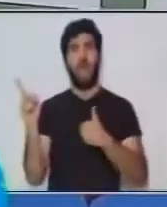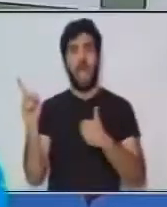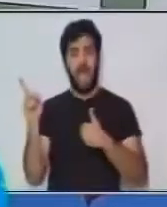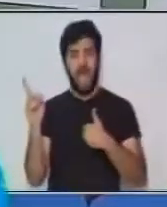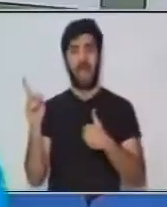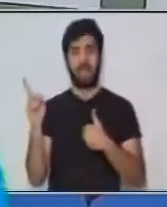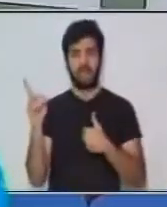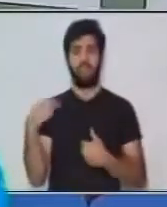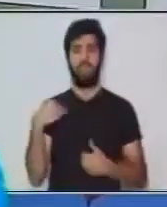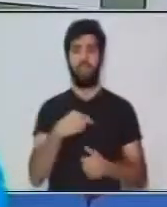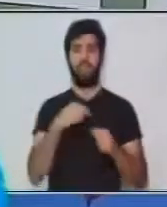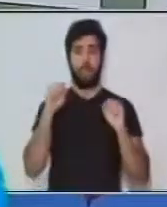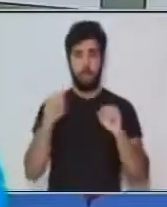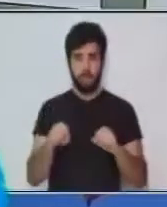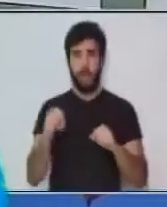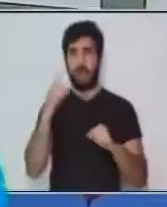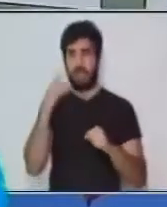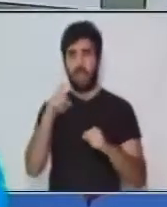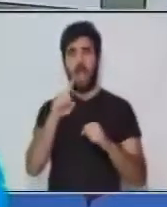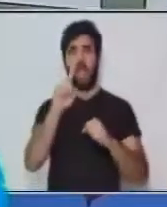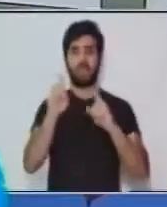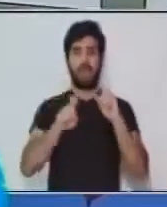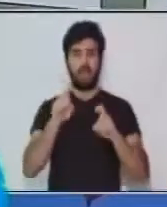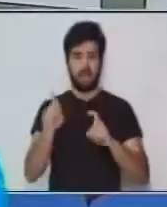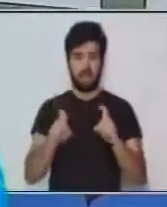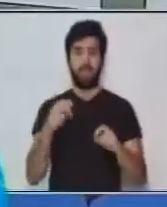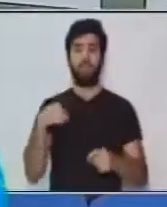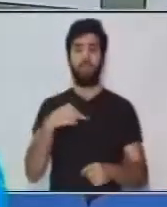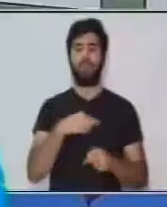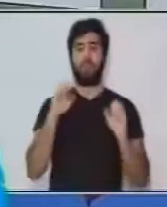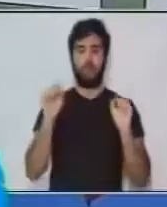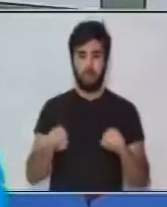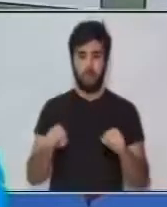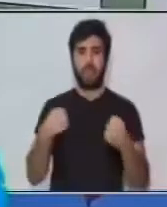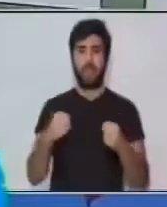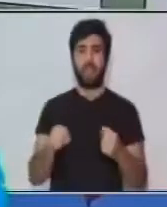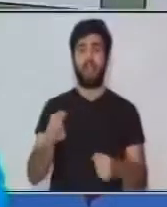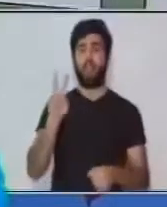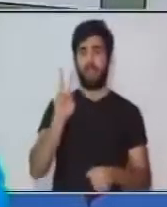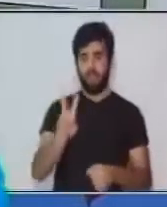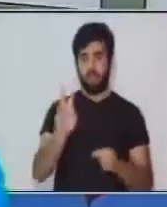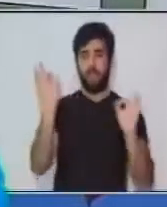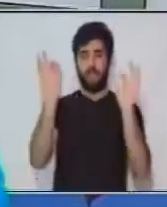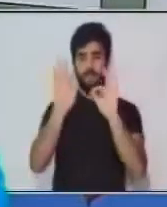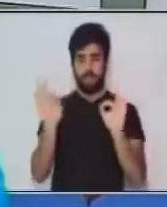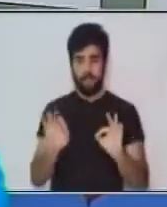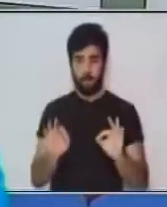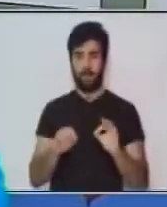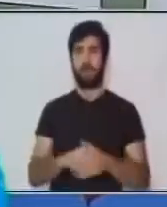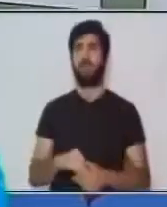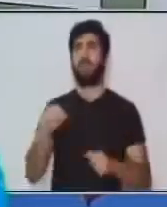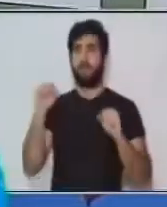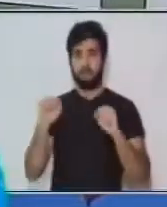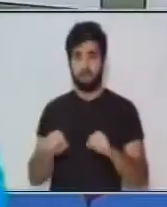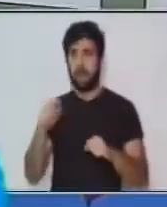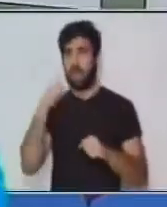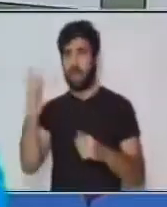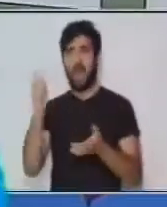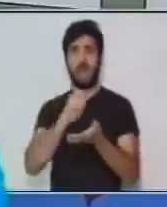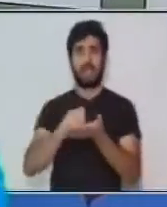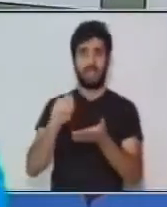que nosotros podemos consultar, lo podemos hacer de dos formas. Pueden ser fuentes escritas o también